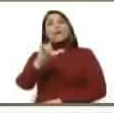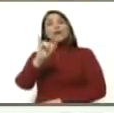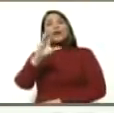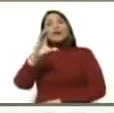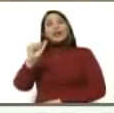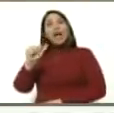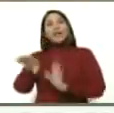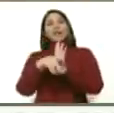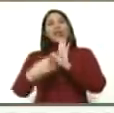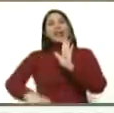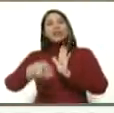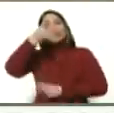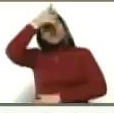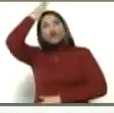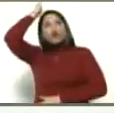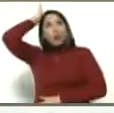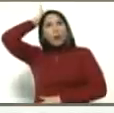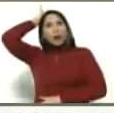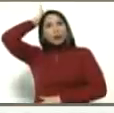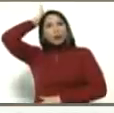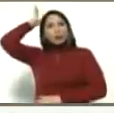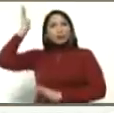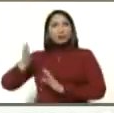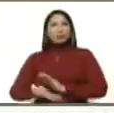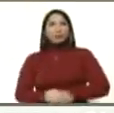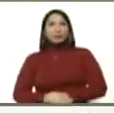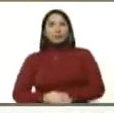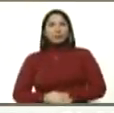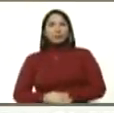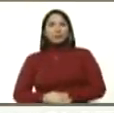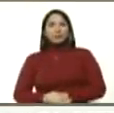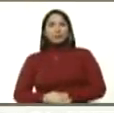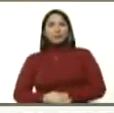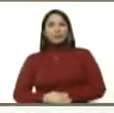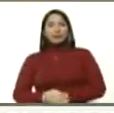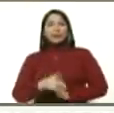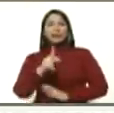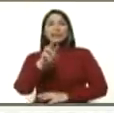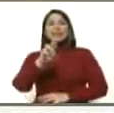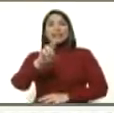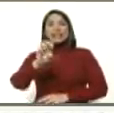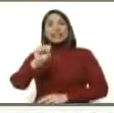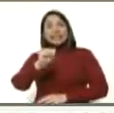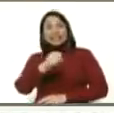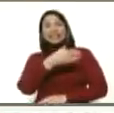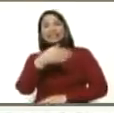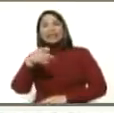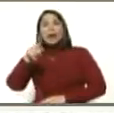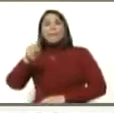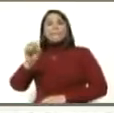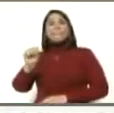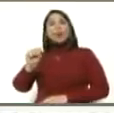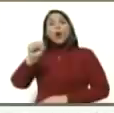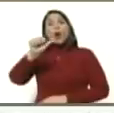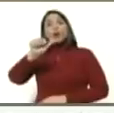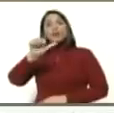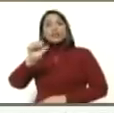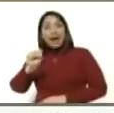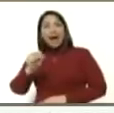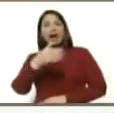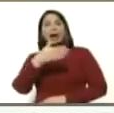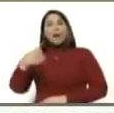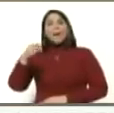romano, res, cosa, pública, república, es una cosa pública, no es